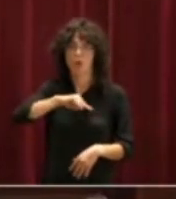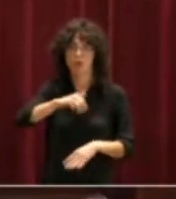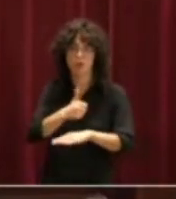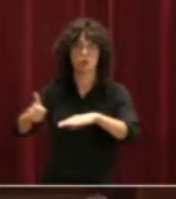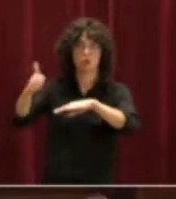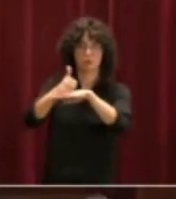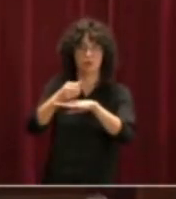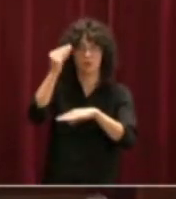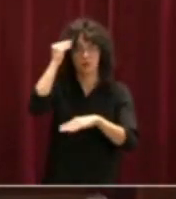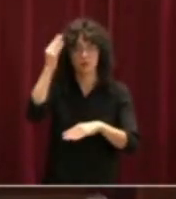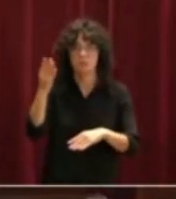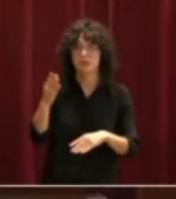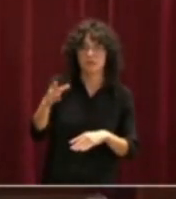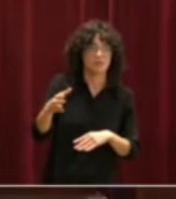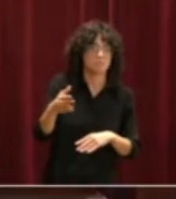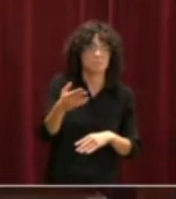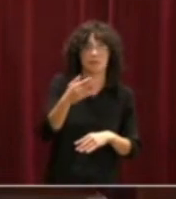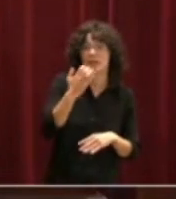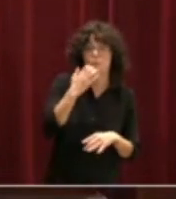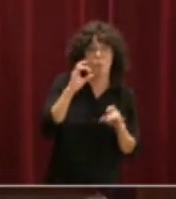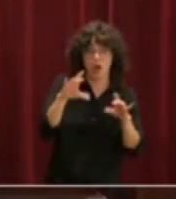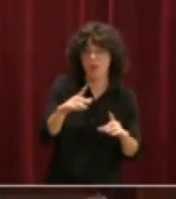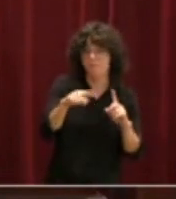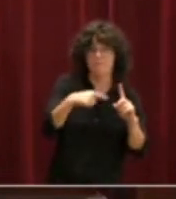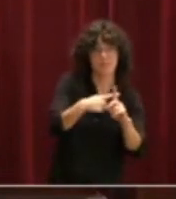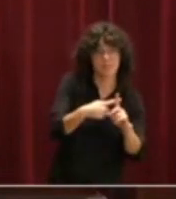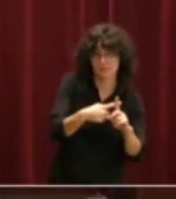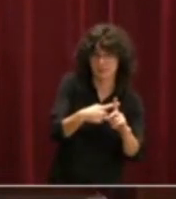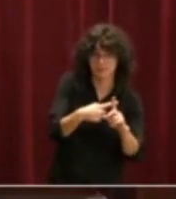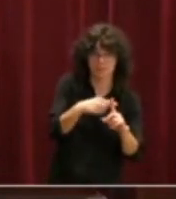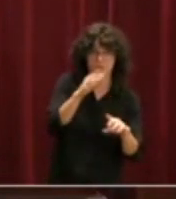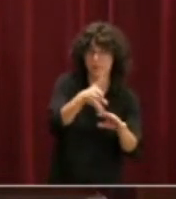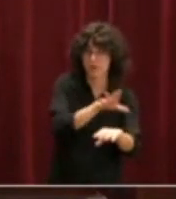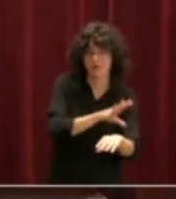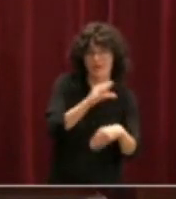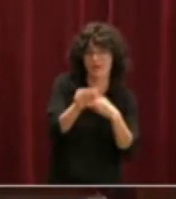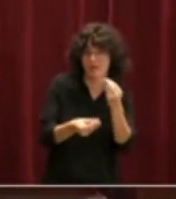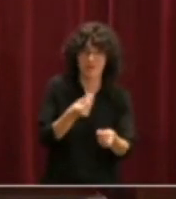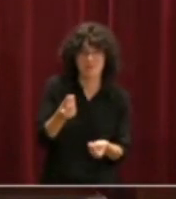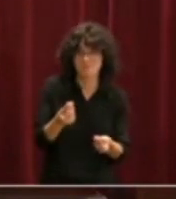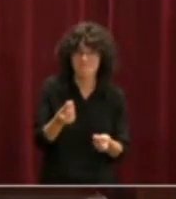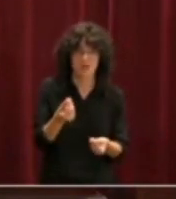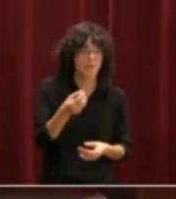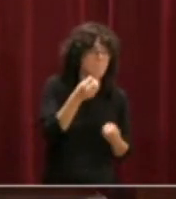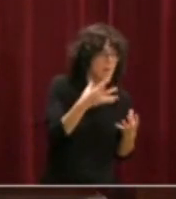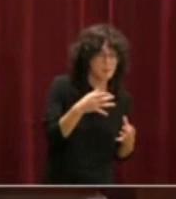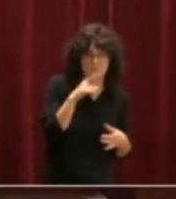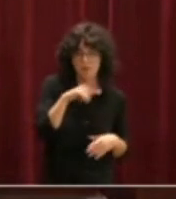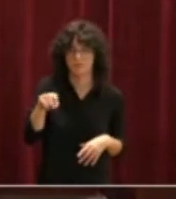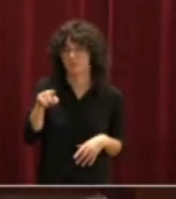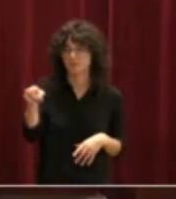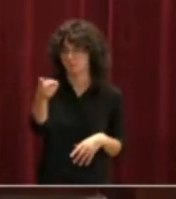encima del bien y del mal pero vamos es que necesito hacer esa referencia